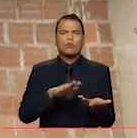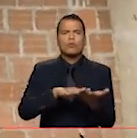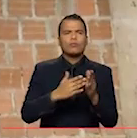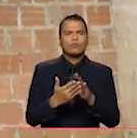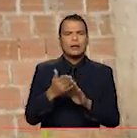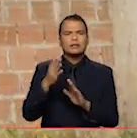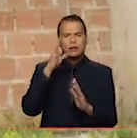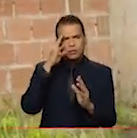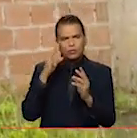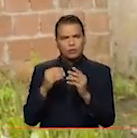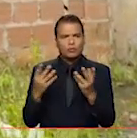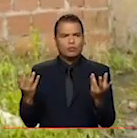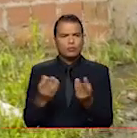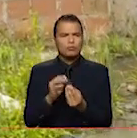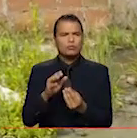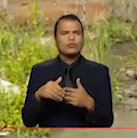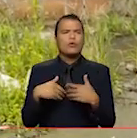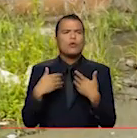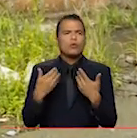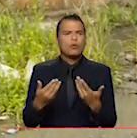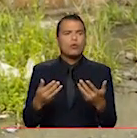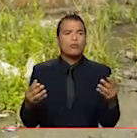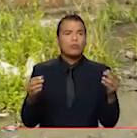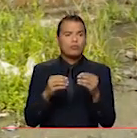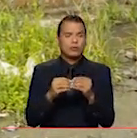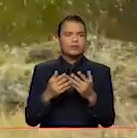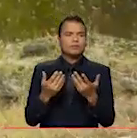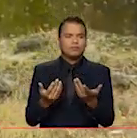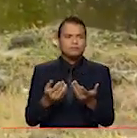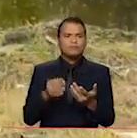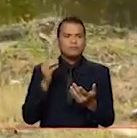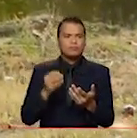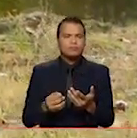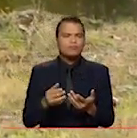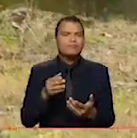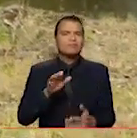esta estructura criminal. Además, se observarán también